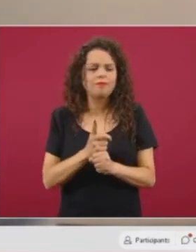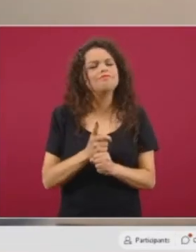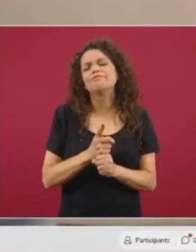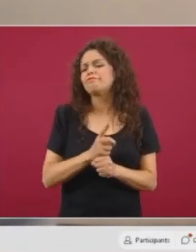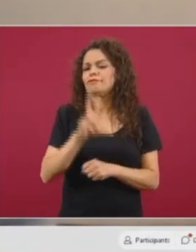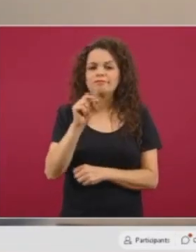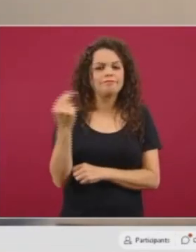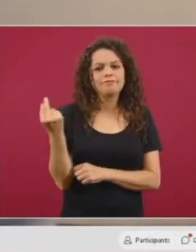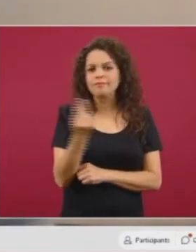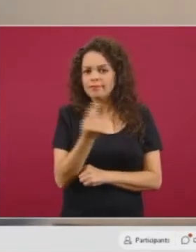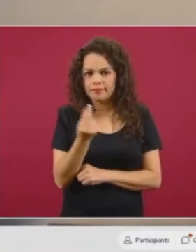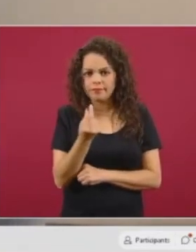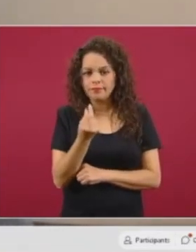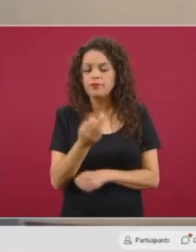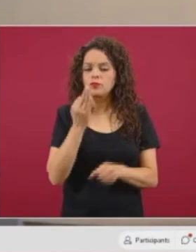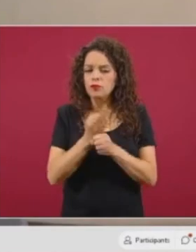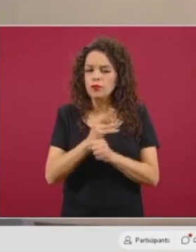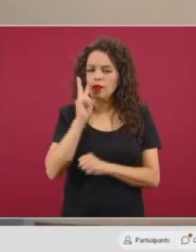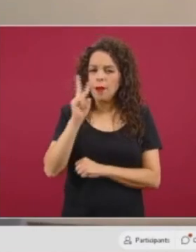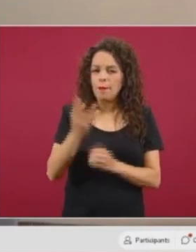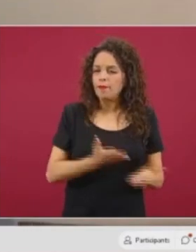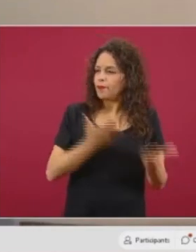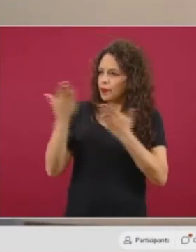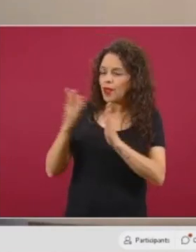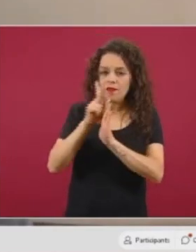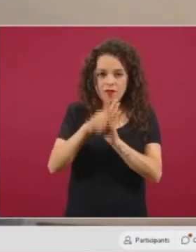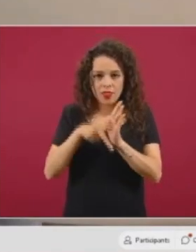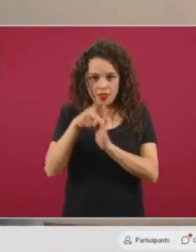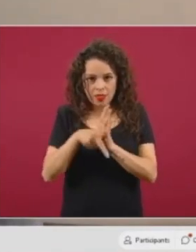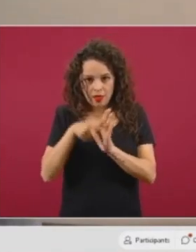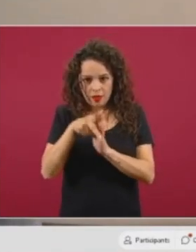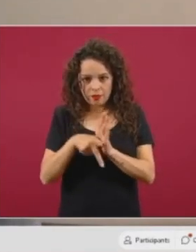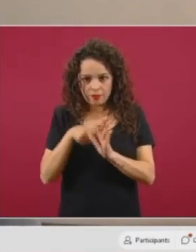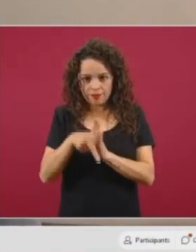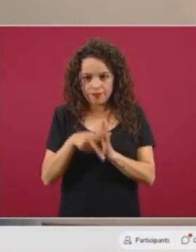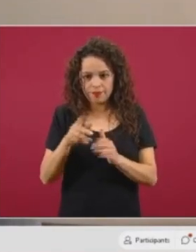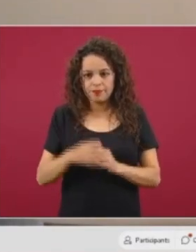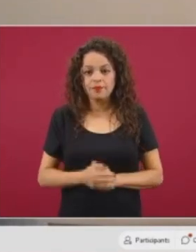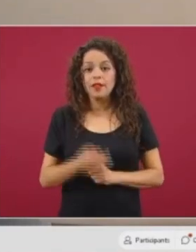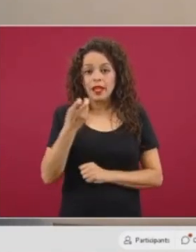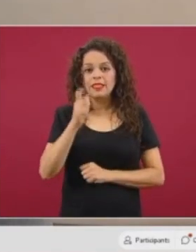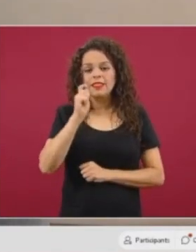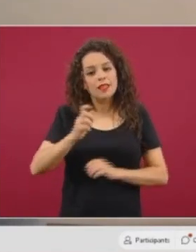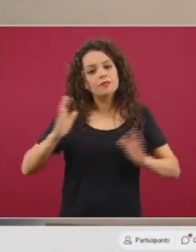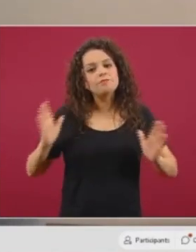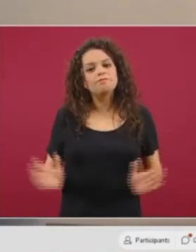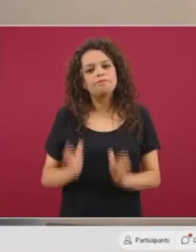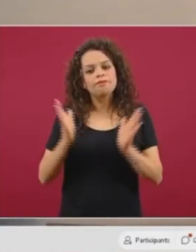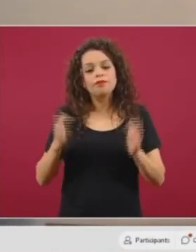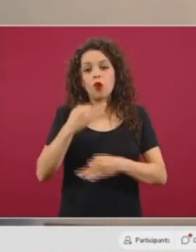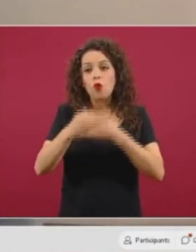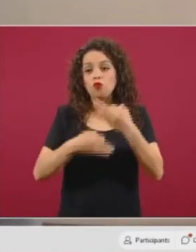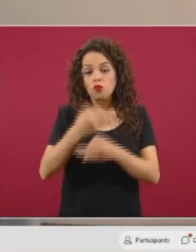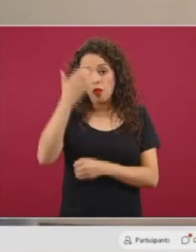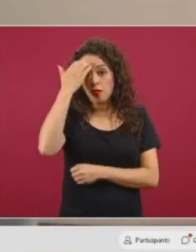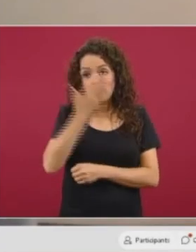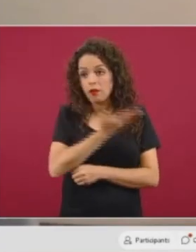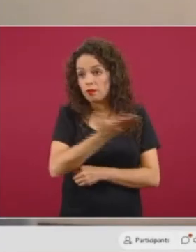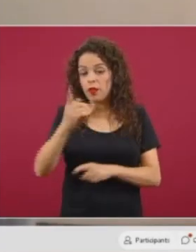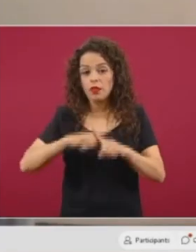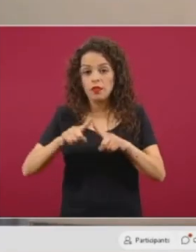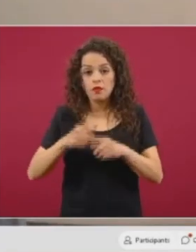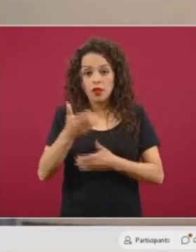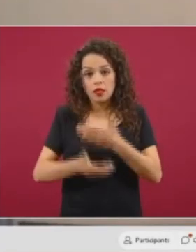también dispuesto este video que queremos presentar a continuación para promover con la población y en los servicios de